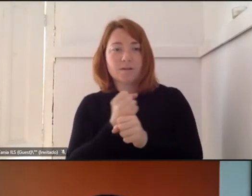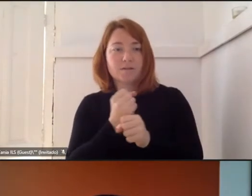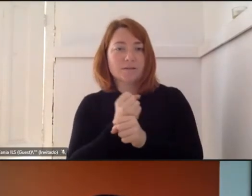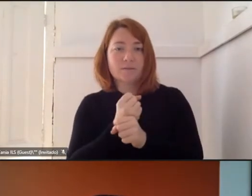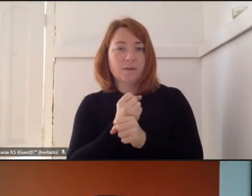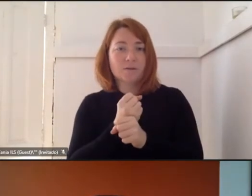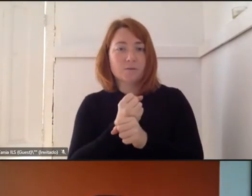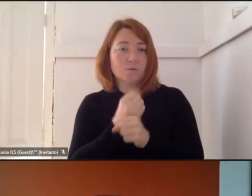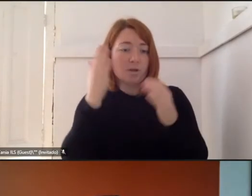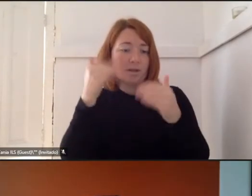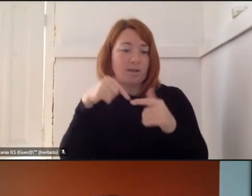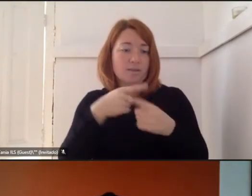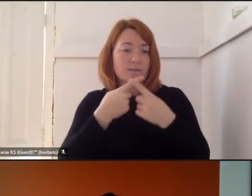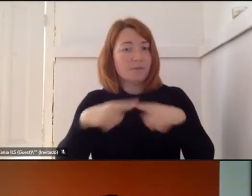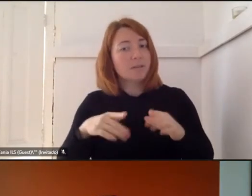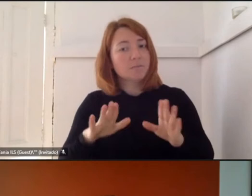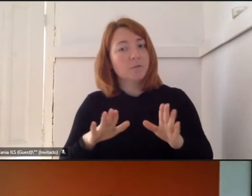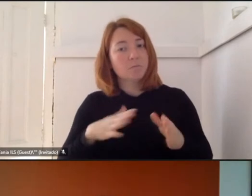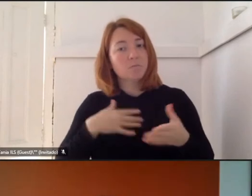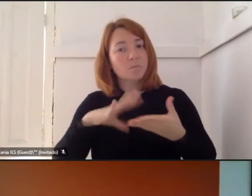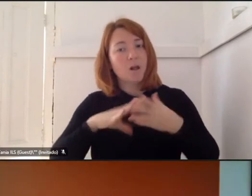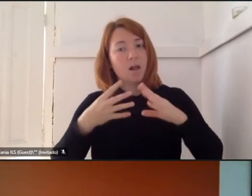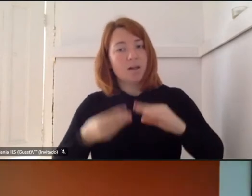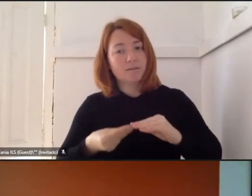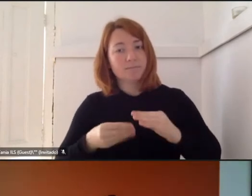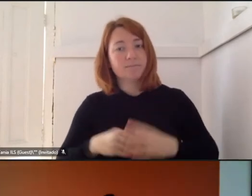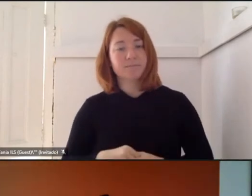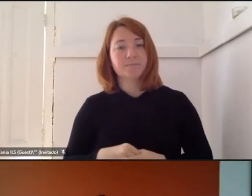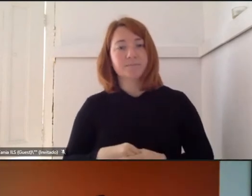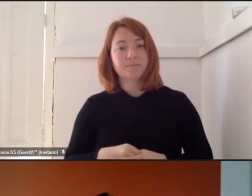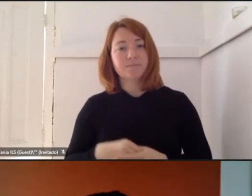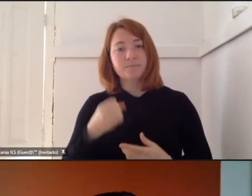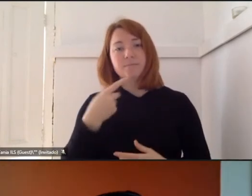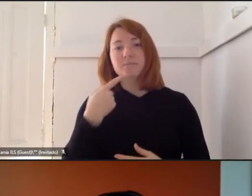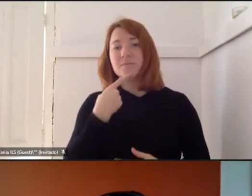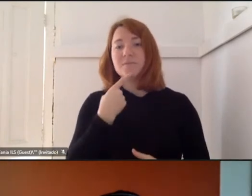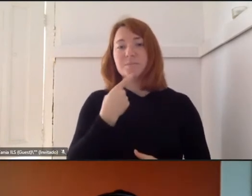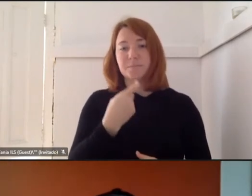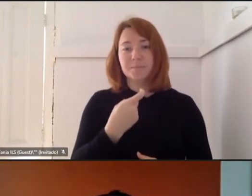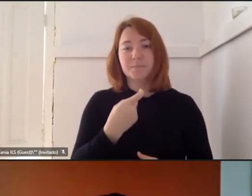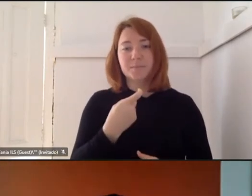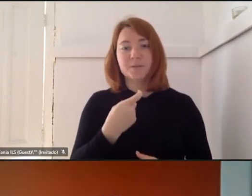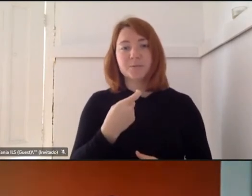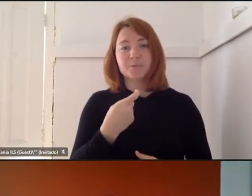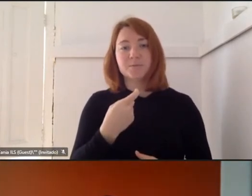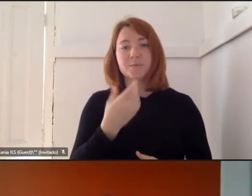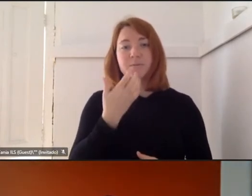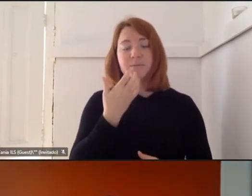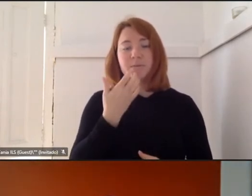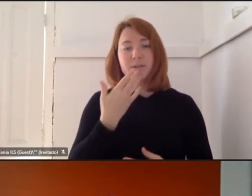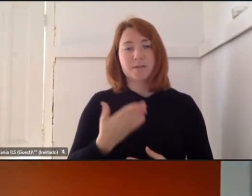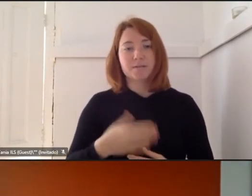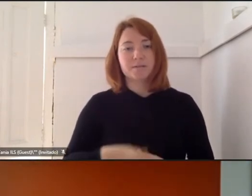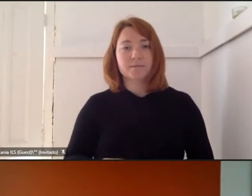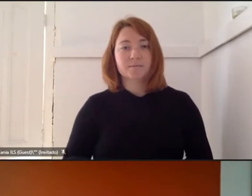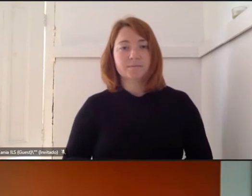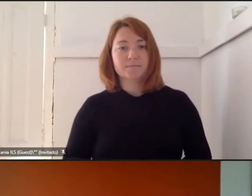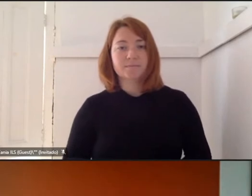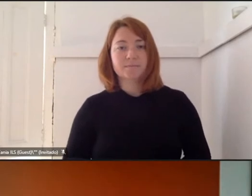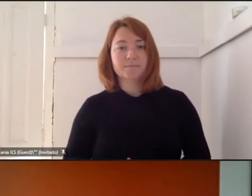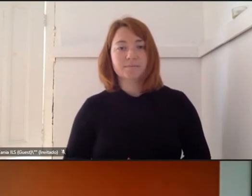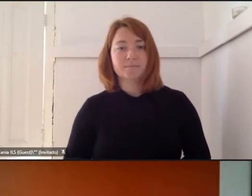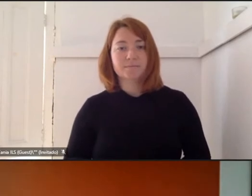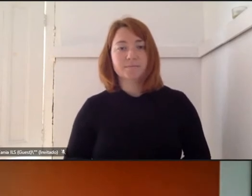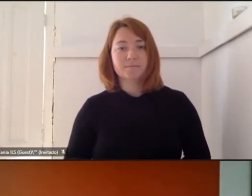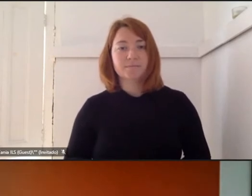alargarme. No. Preguntan ahí algunas preguntas interesantes. La última que ha llegado, por ejemplo, ¿cómo lo